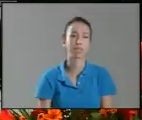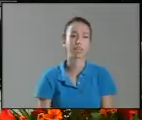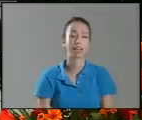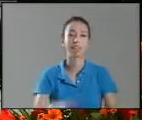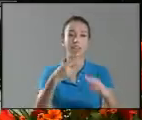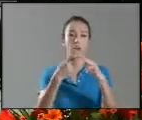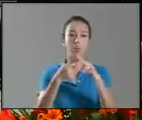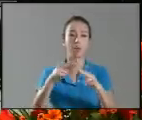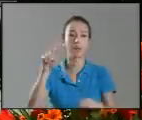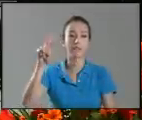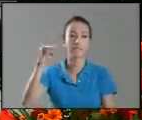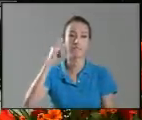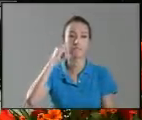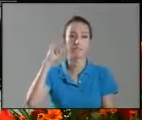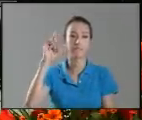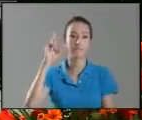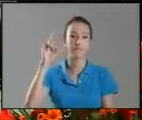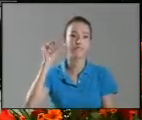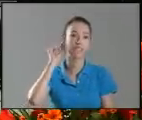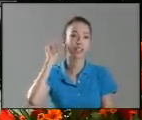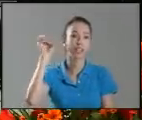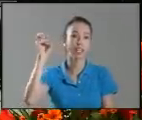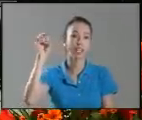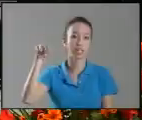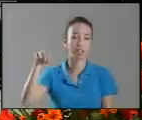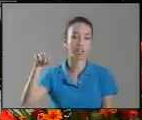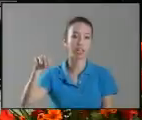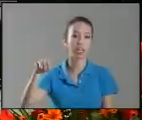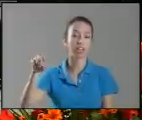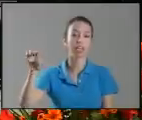una mujer llamada la Virgen,